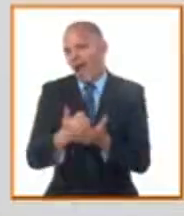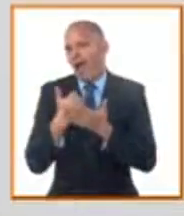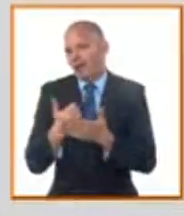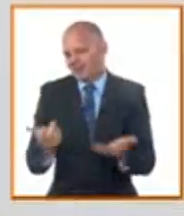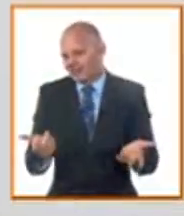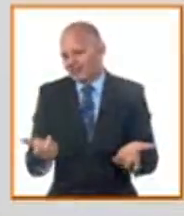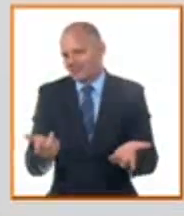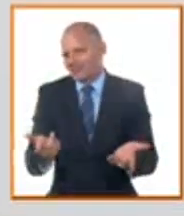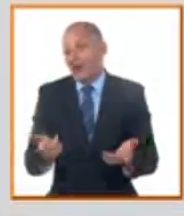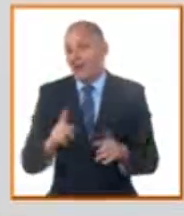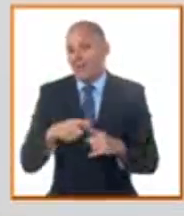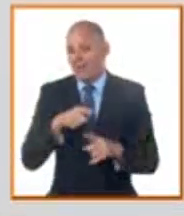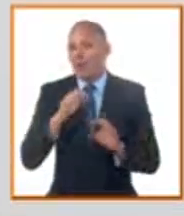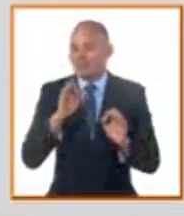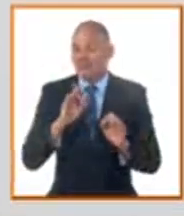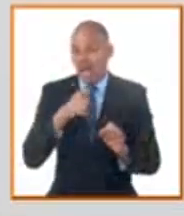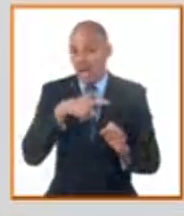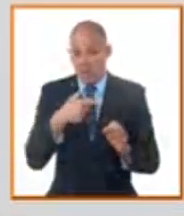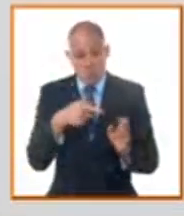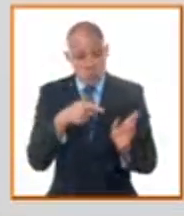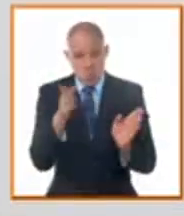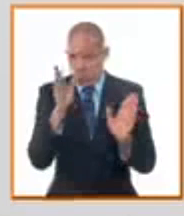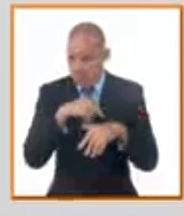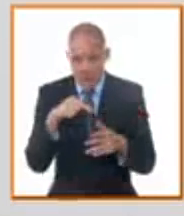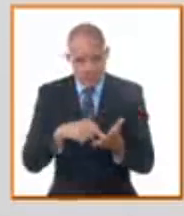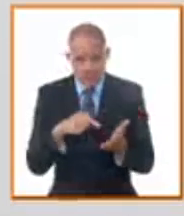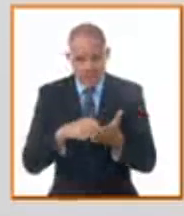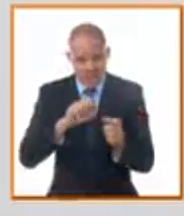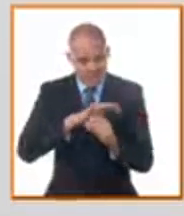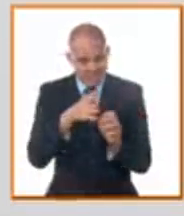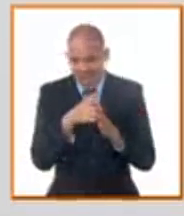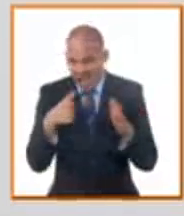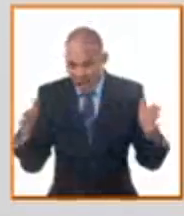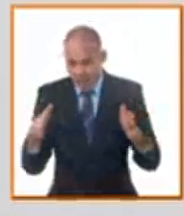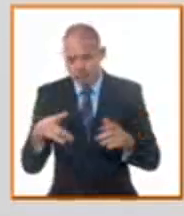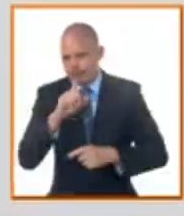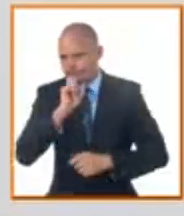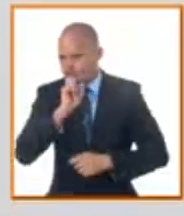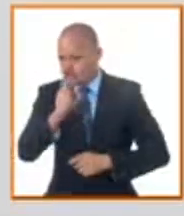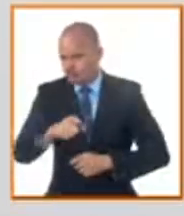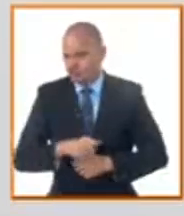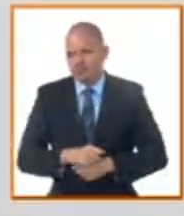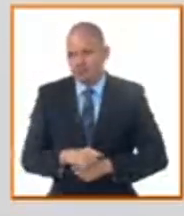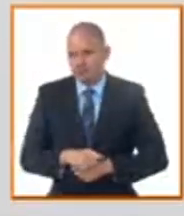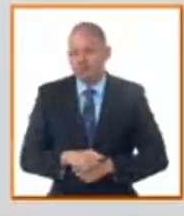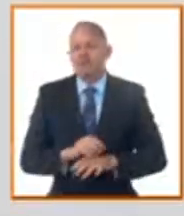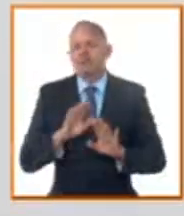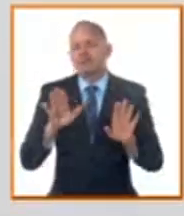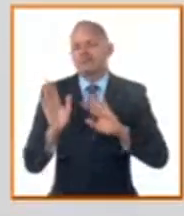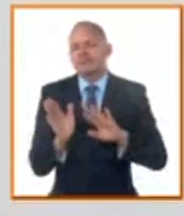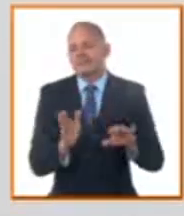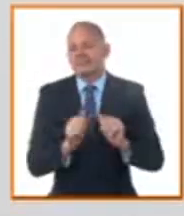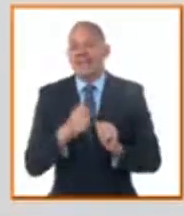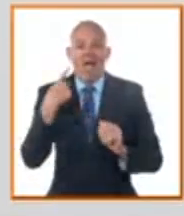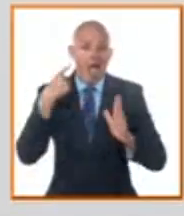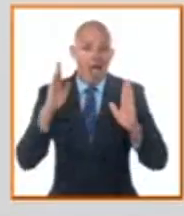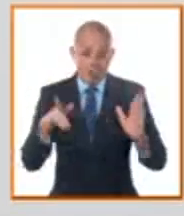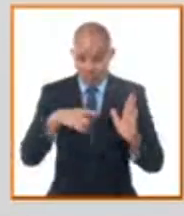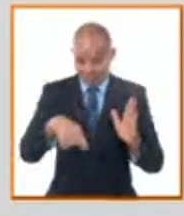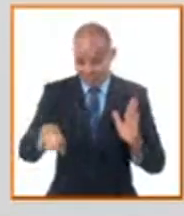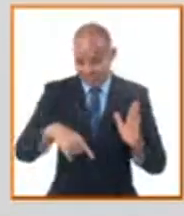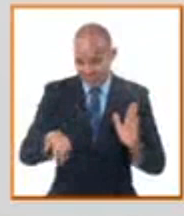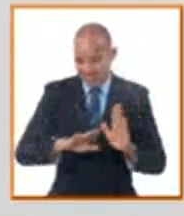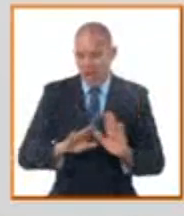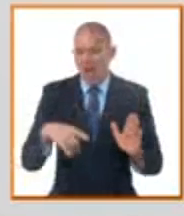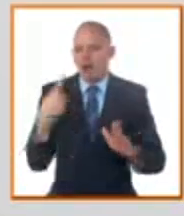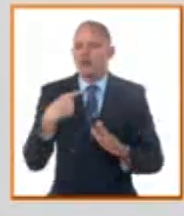esta posibilidad. Sin duda alguna. Este año, Randy, hemos hecho 3 publicaciones. Yo quisiera hablar de las publicaciones. En la primera, que hicimos a